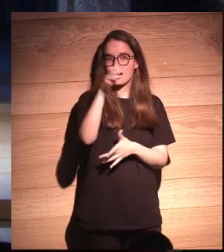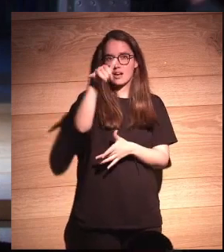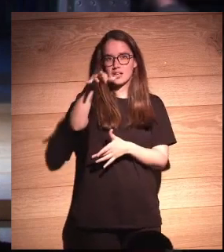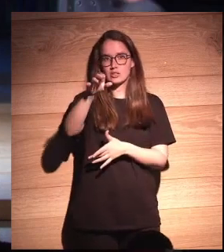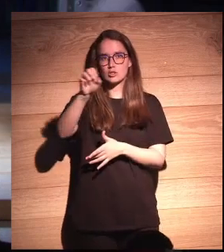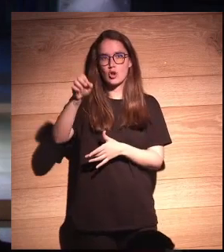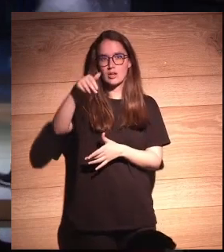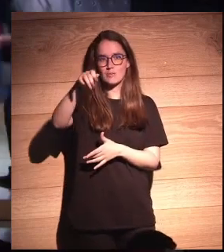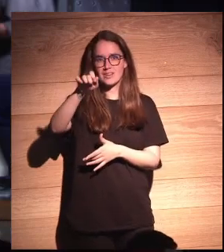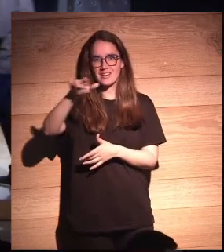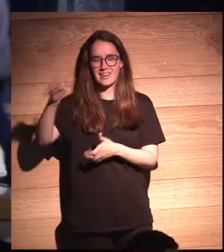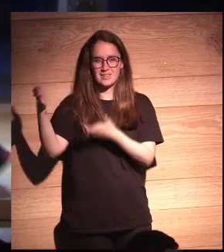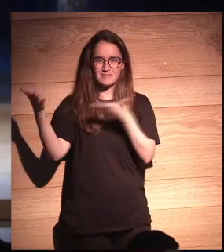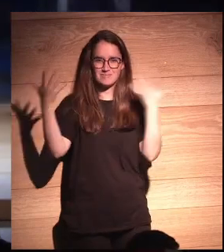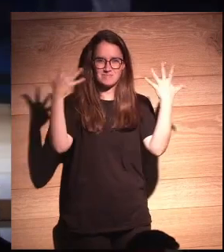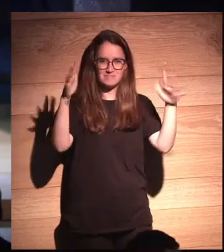Palomar.